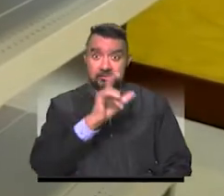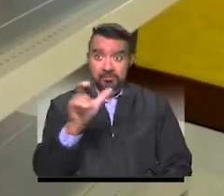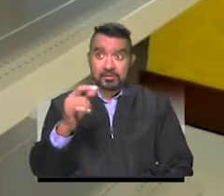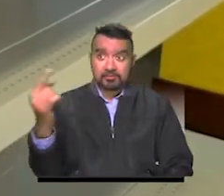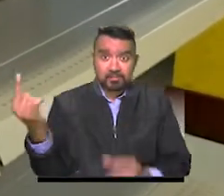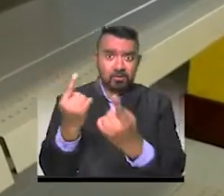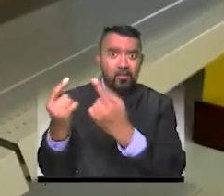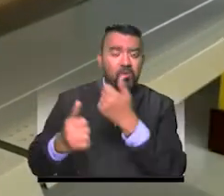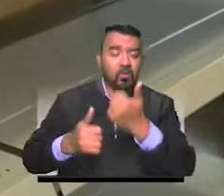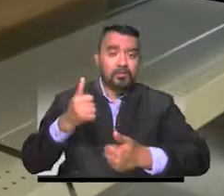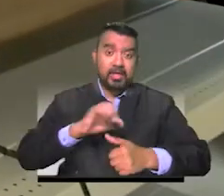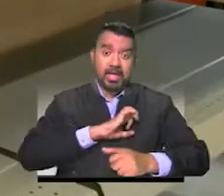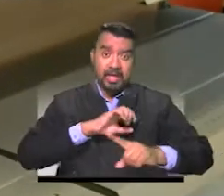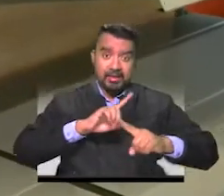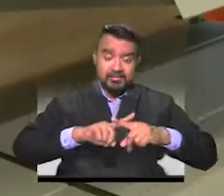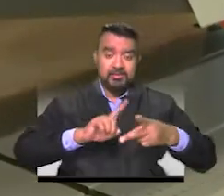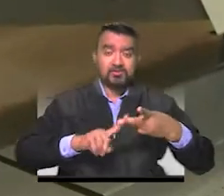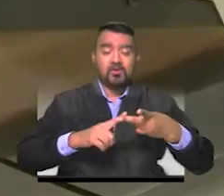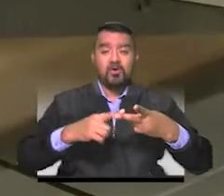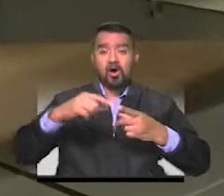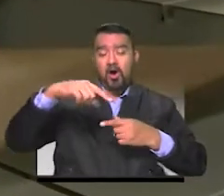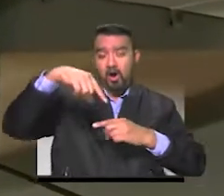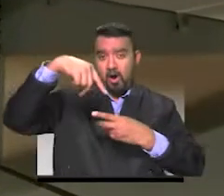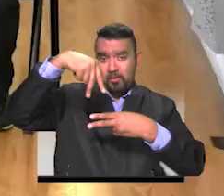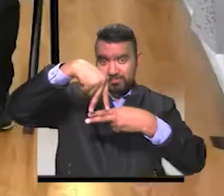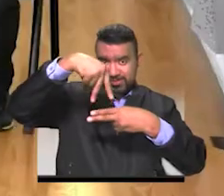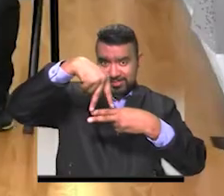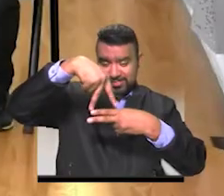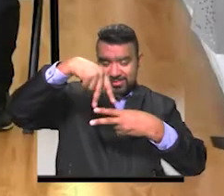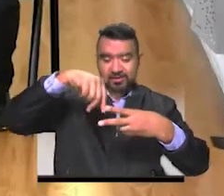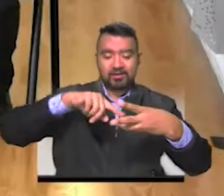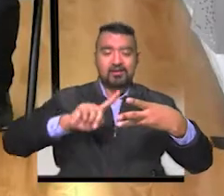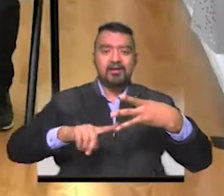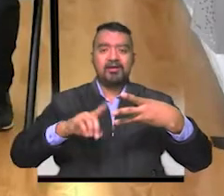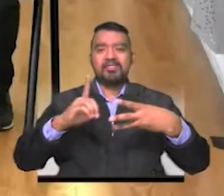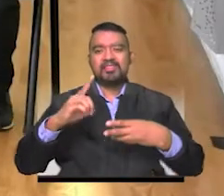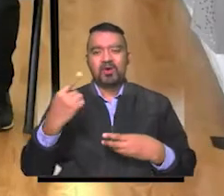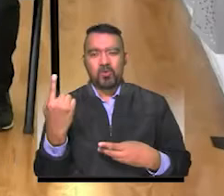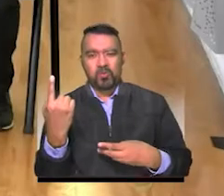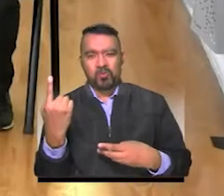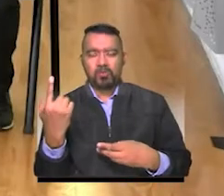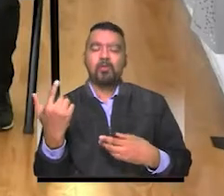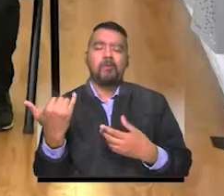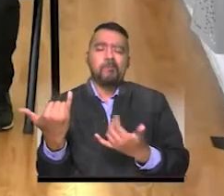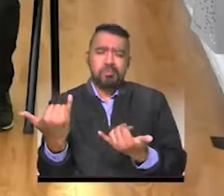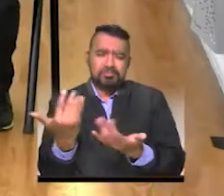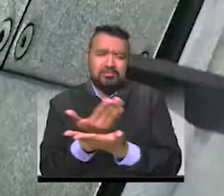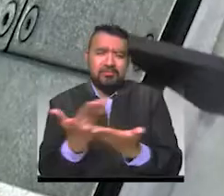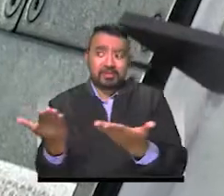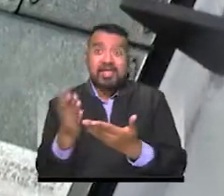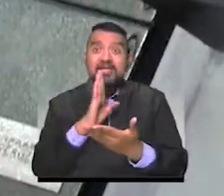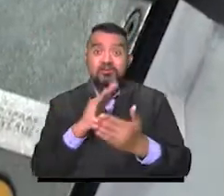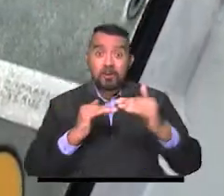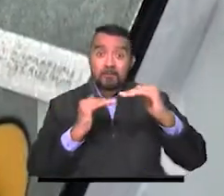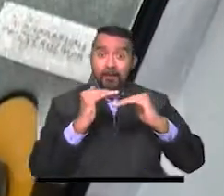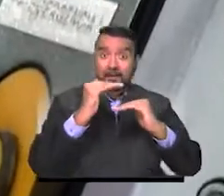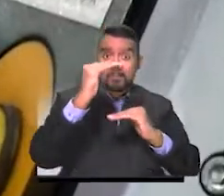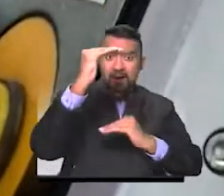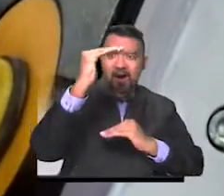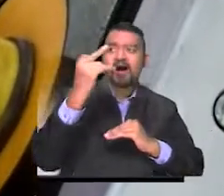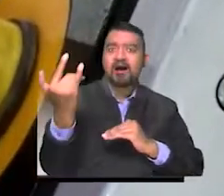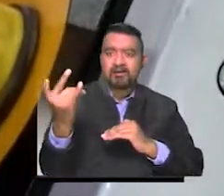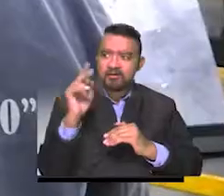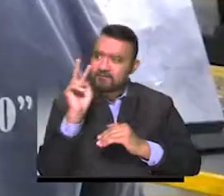Éxito, Home Center, D1. Ese mobiliario en el que nosotros compramos las cosas en el día a día lo fabricamos aquí en Itagüí